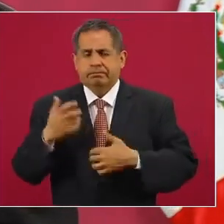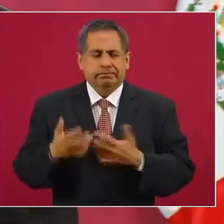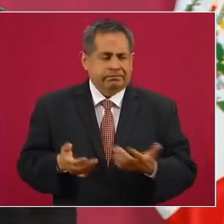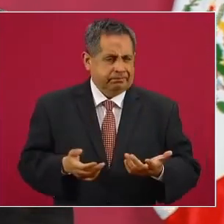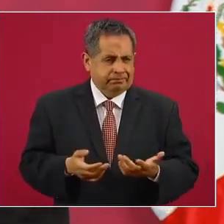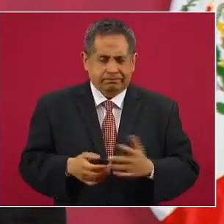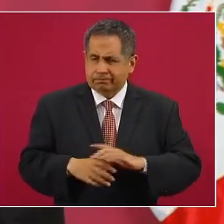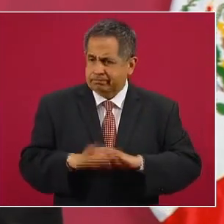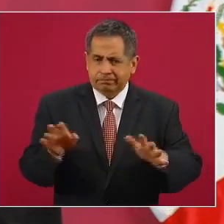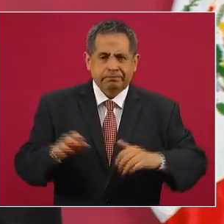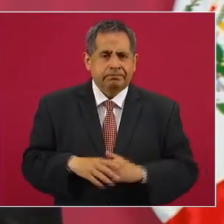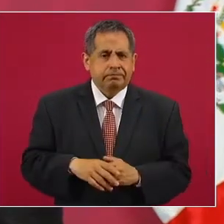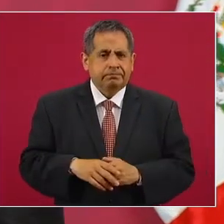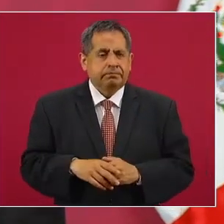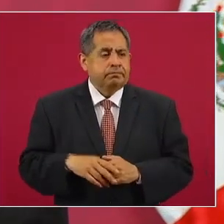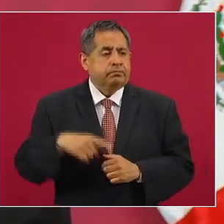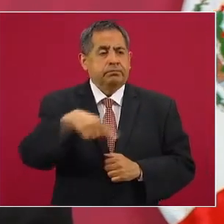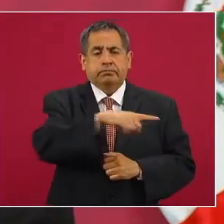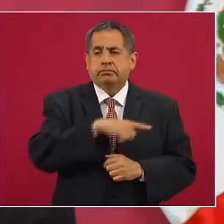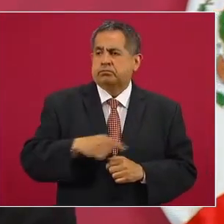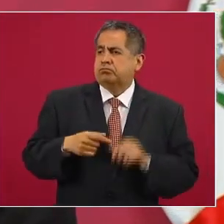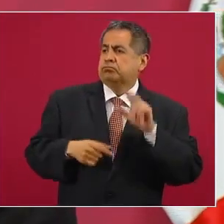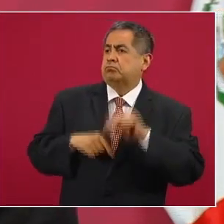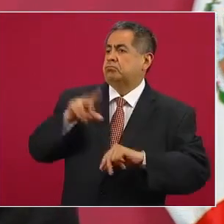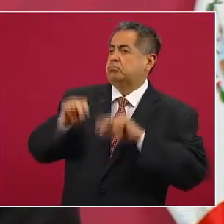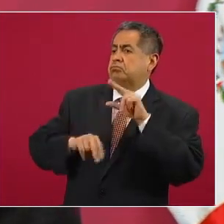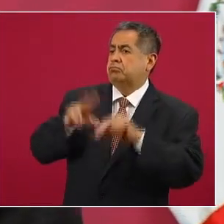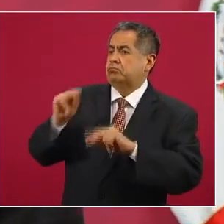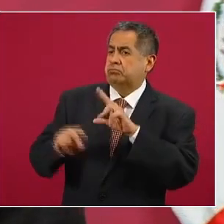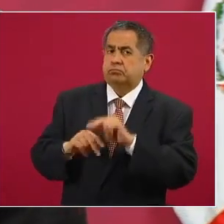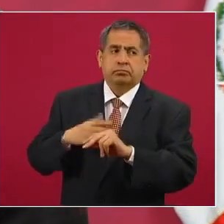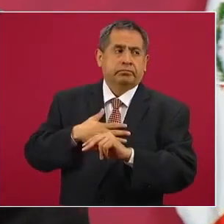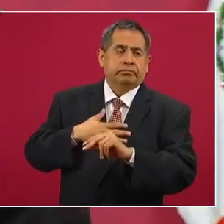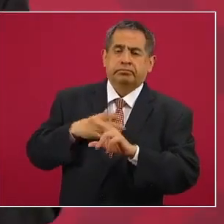primero tratando de oponerse.